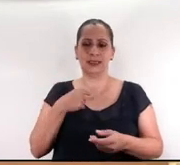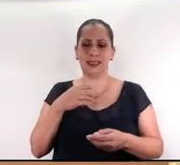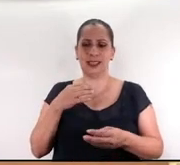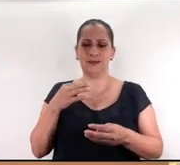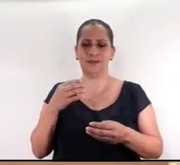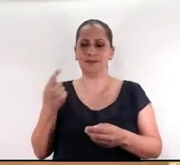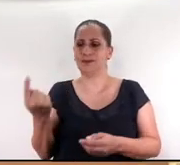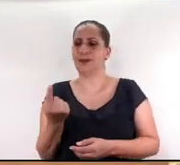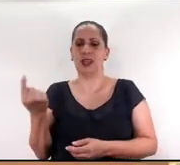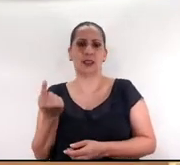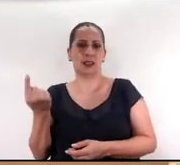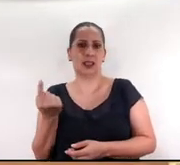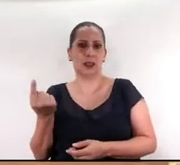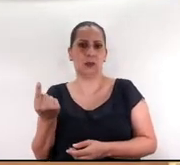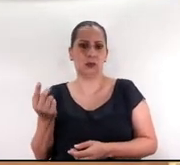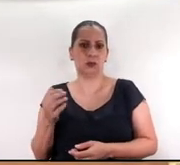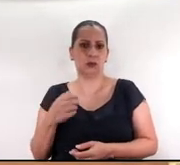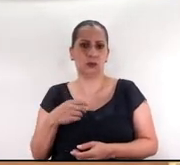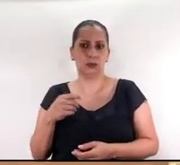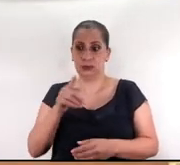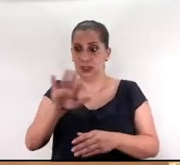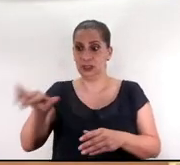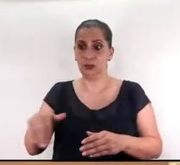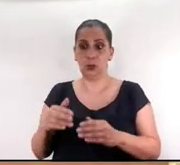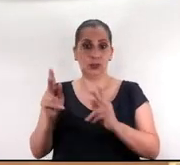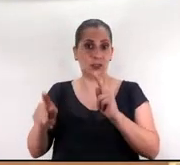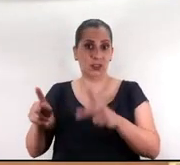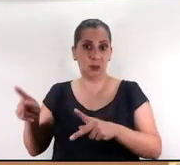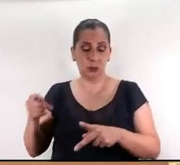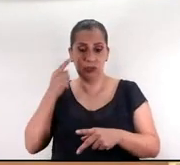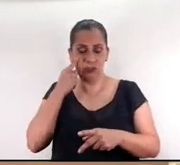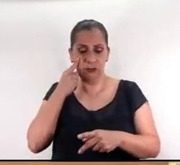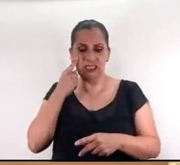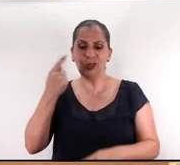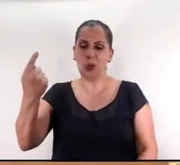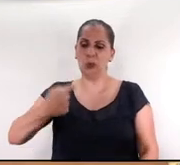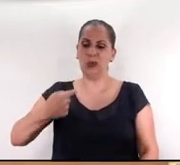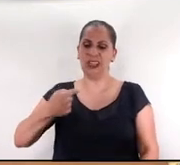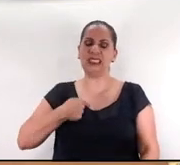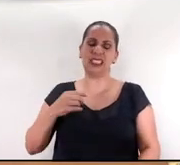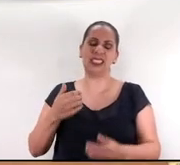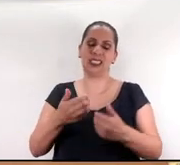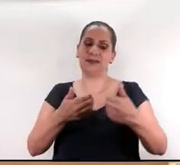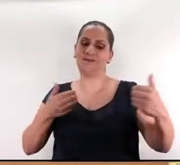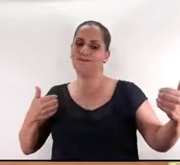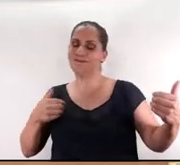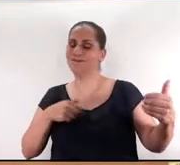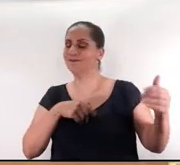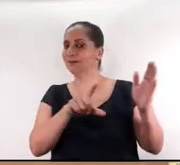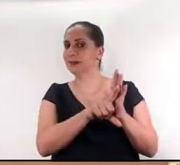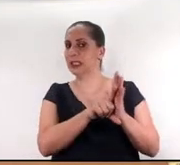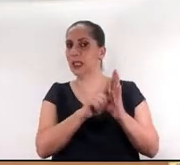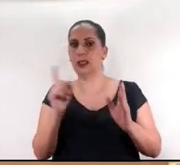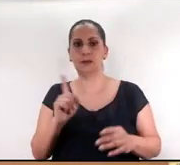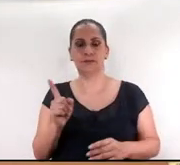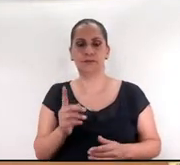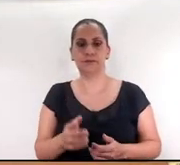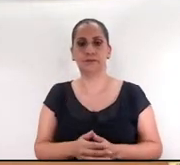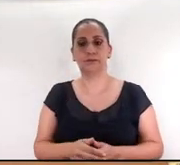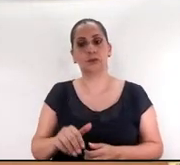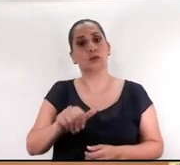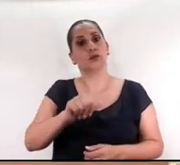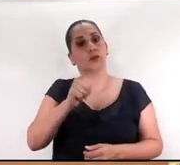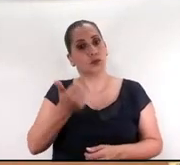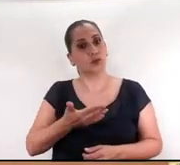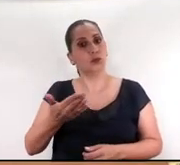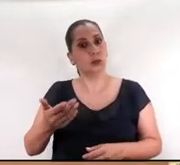además prácticamente se ve obligada a vivir al margen de la ley. Hay otros elementos, obviamente